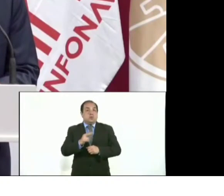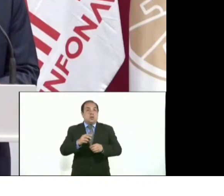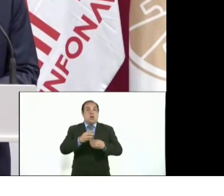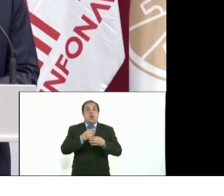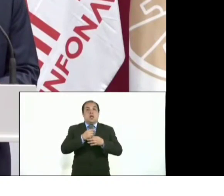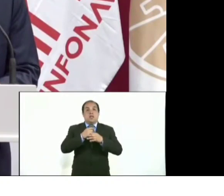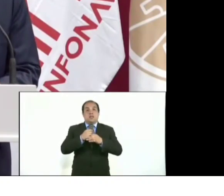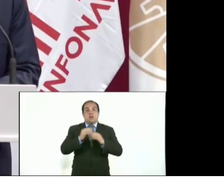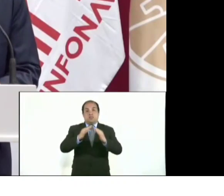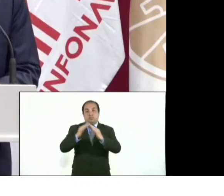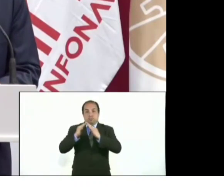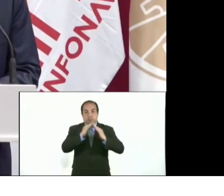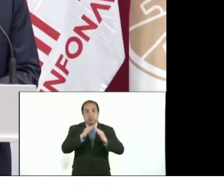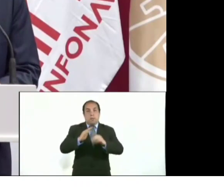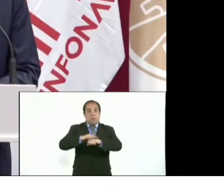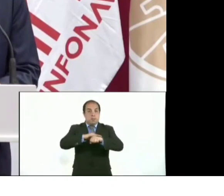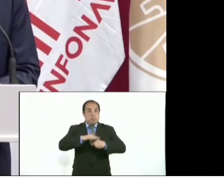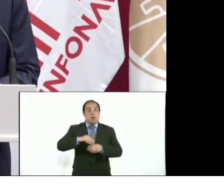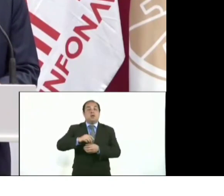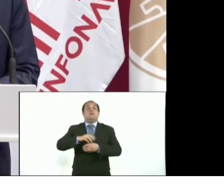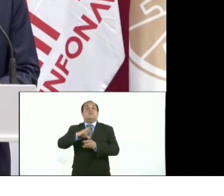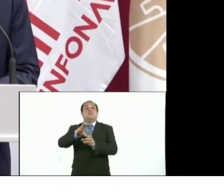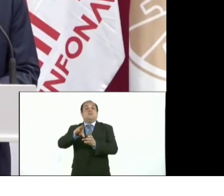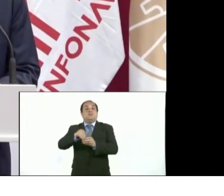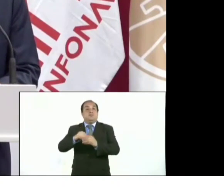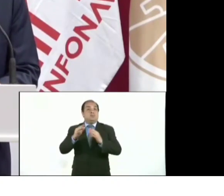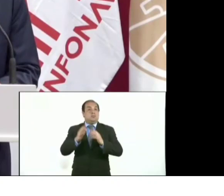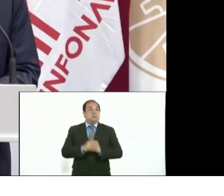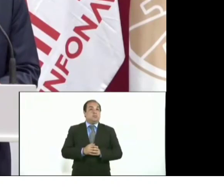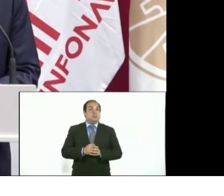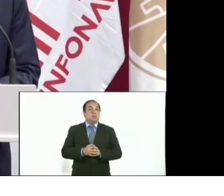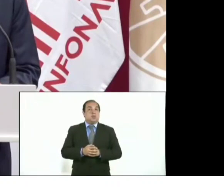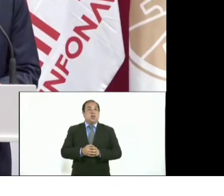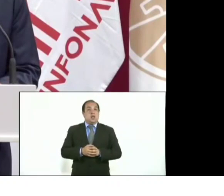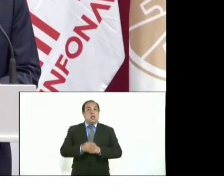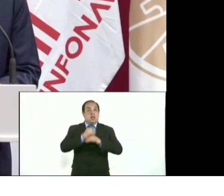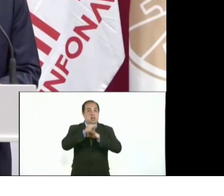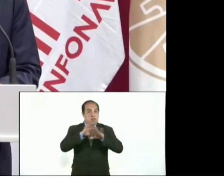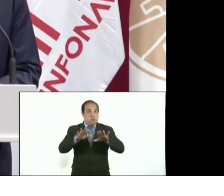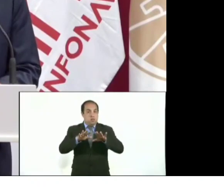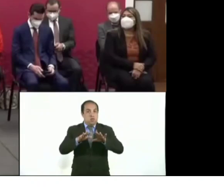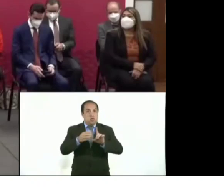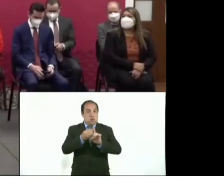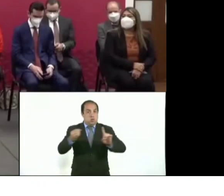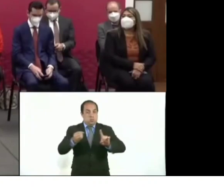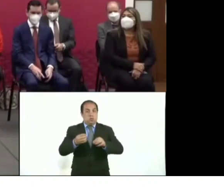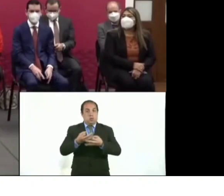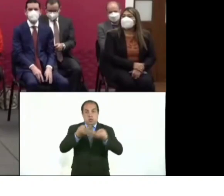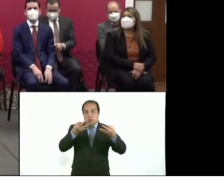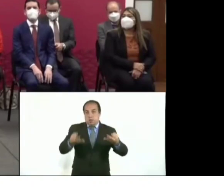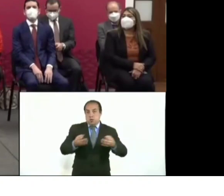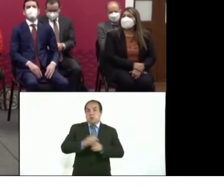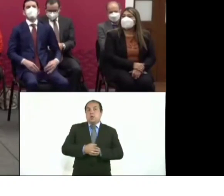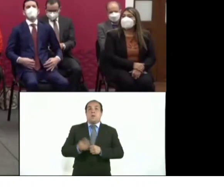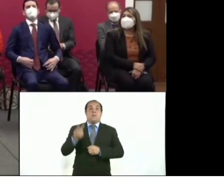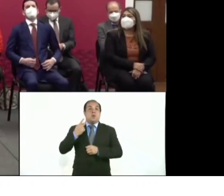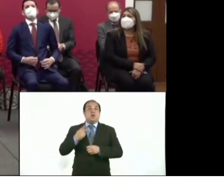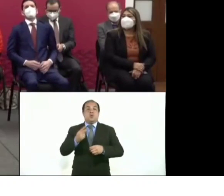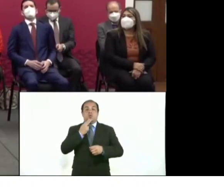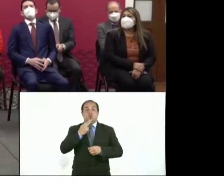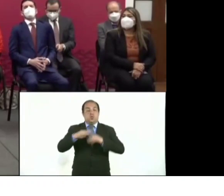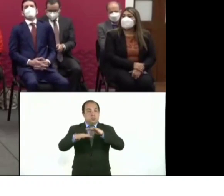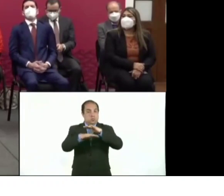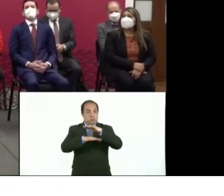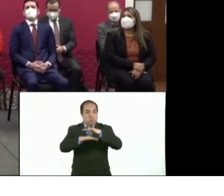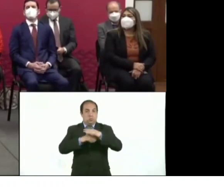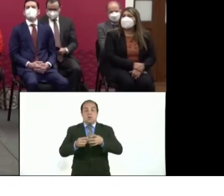Ciudad de México, una multiplicación acorde con el ordenamiento territorial, las políticas de uso del suelo y